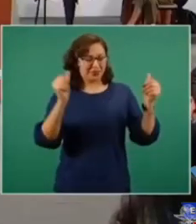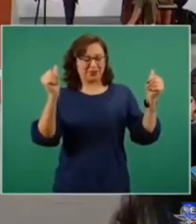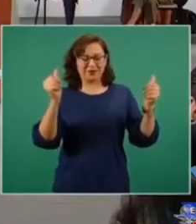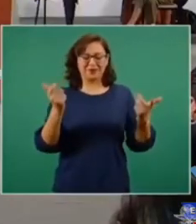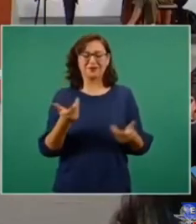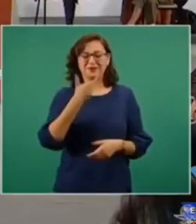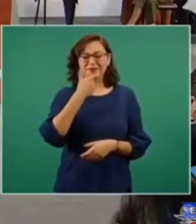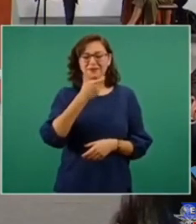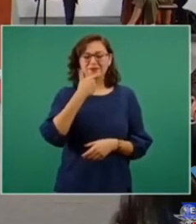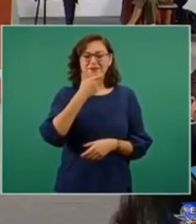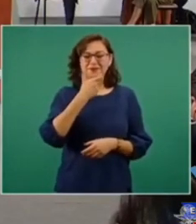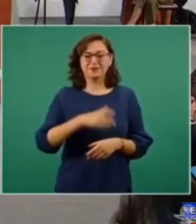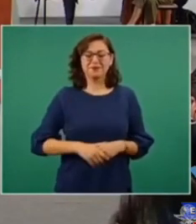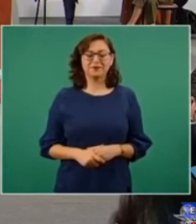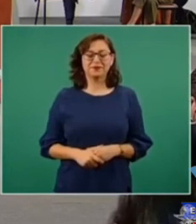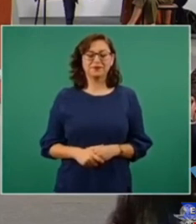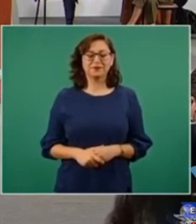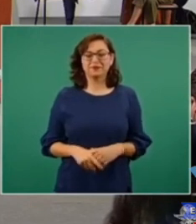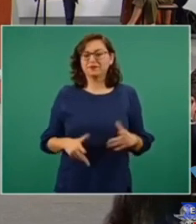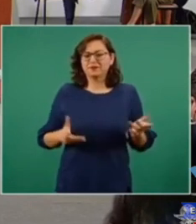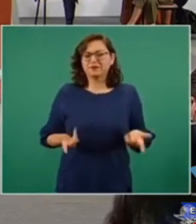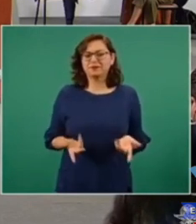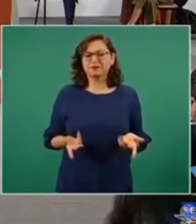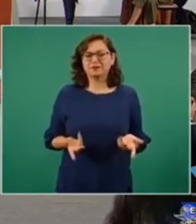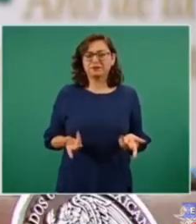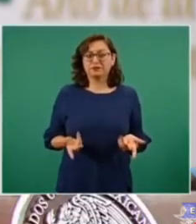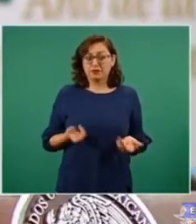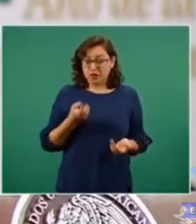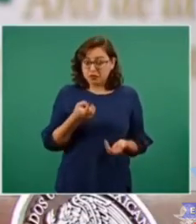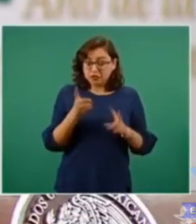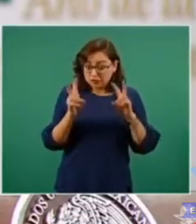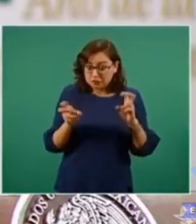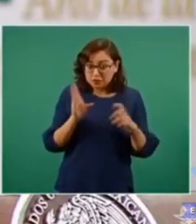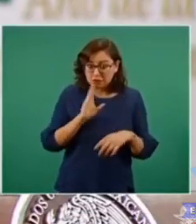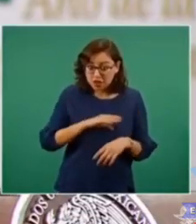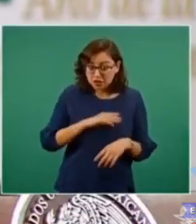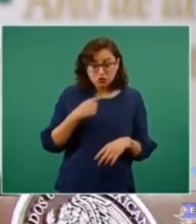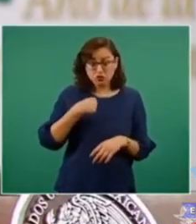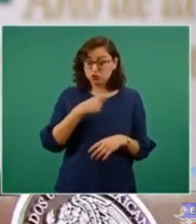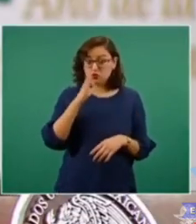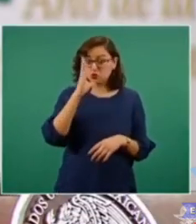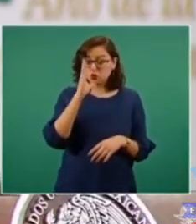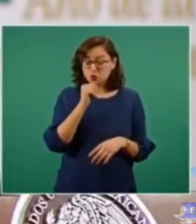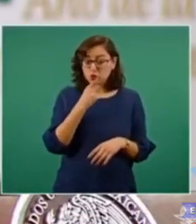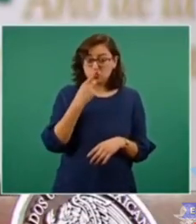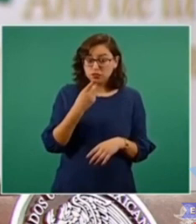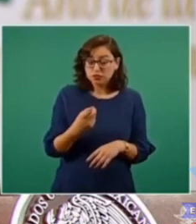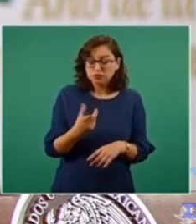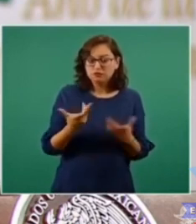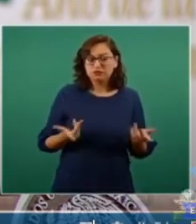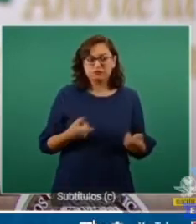pero la fiscalía. Entonces no sé si esto lo debo comentar o no. Esto tiene que ver con la democracia.